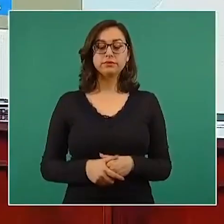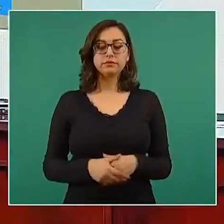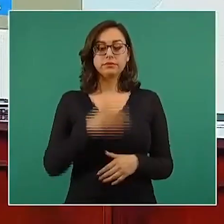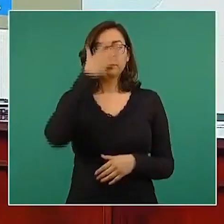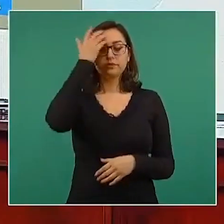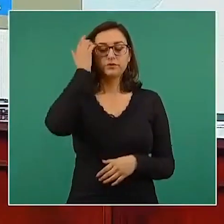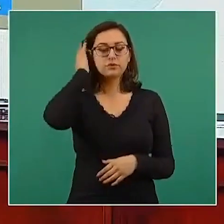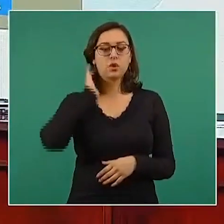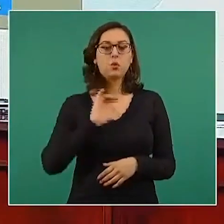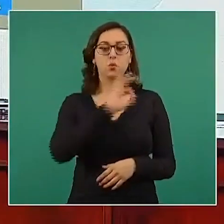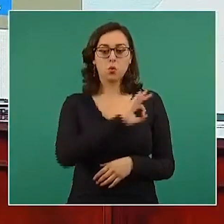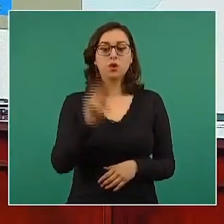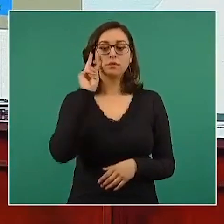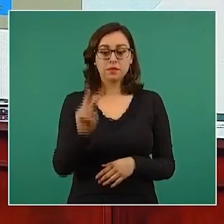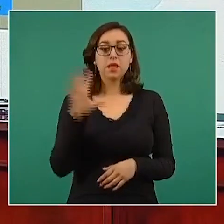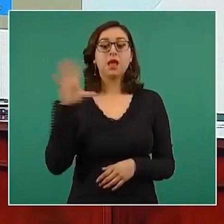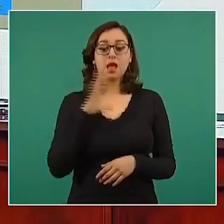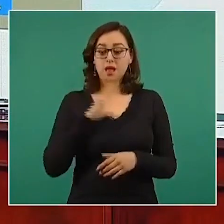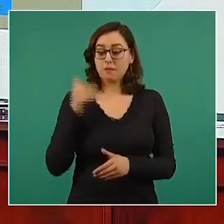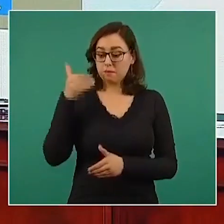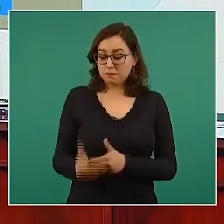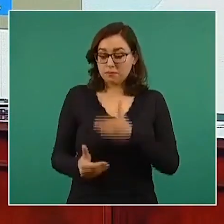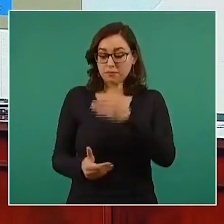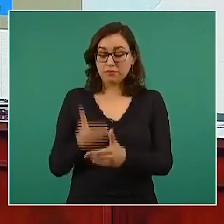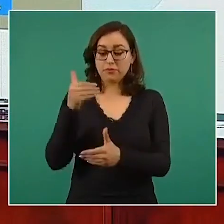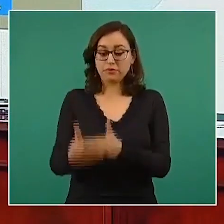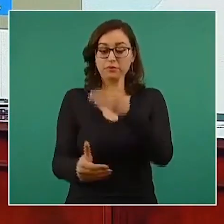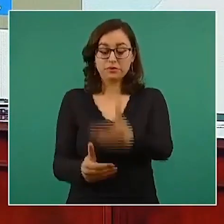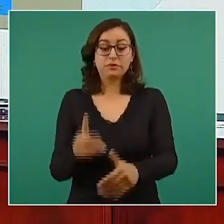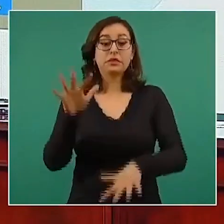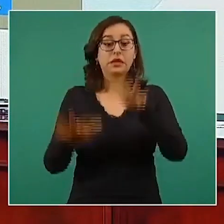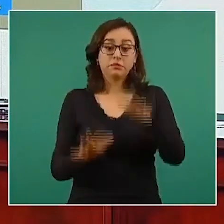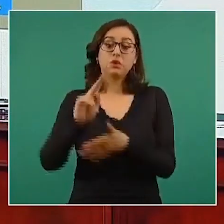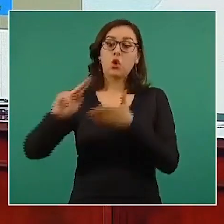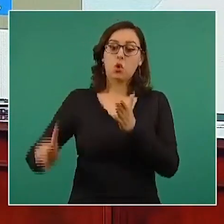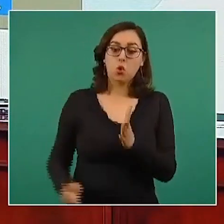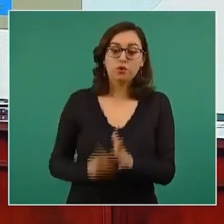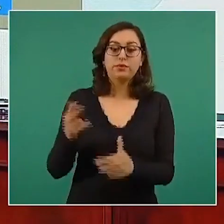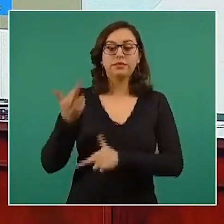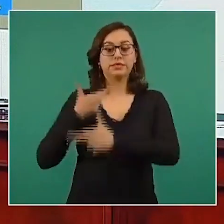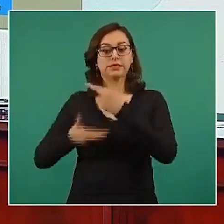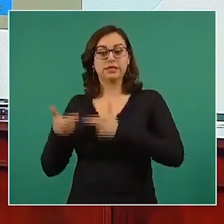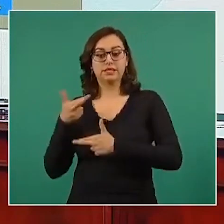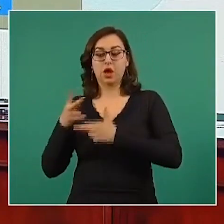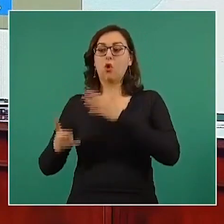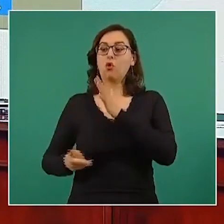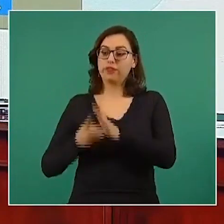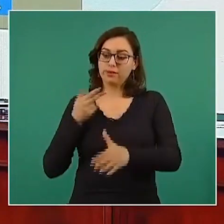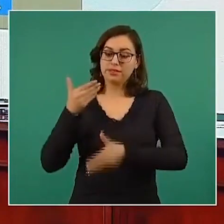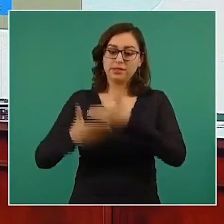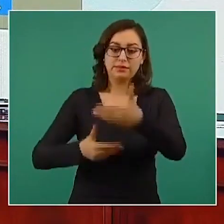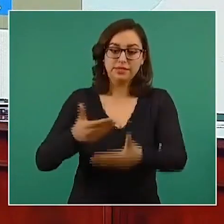secuencia necesaria, pero que también tiene ciclos repetitivos en los que literalmente todos los días